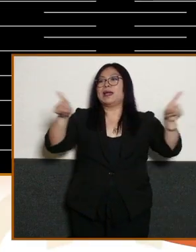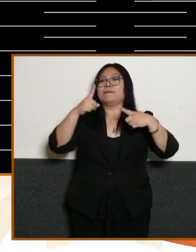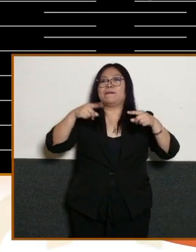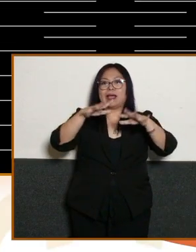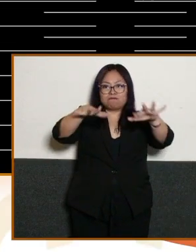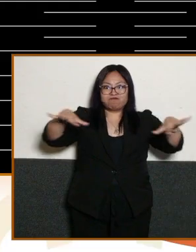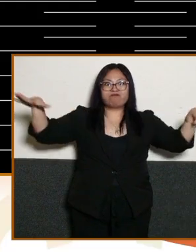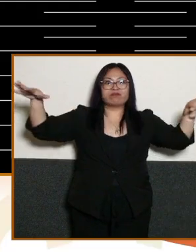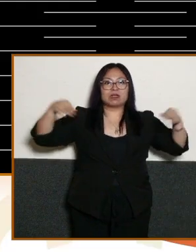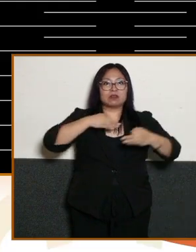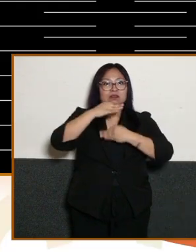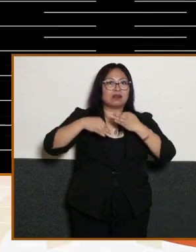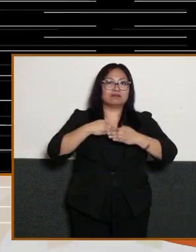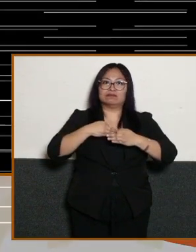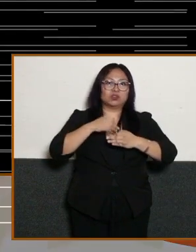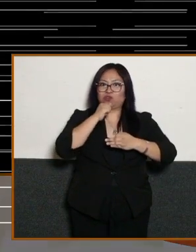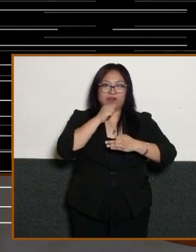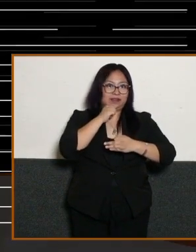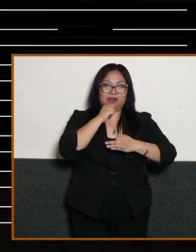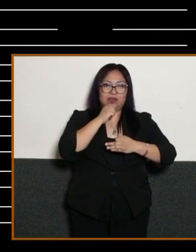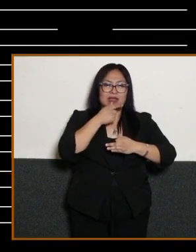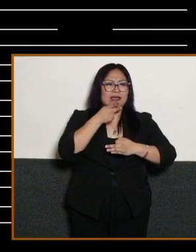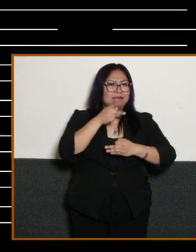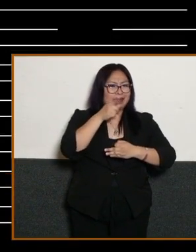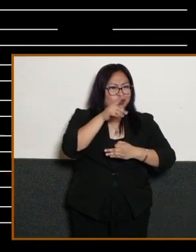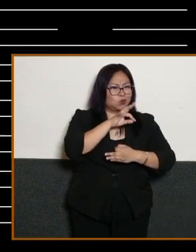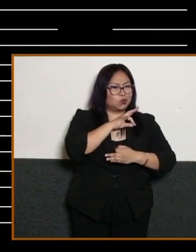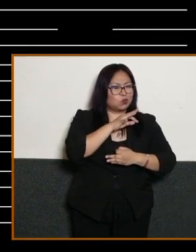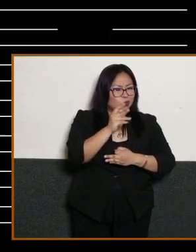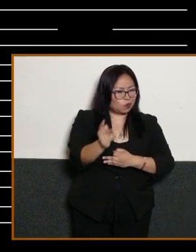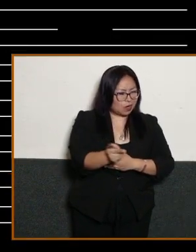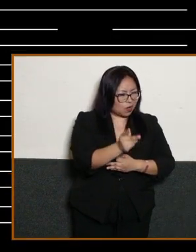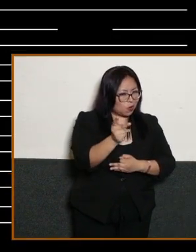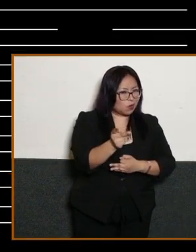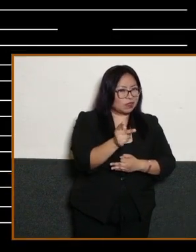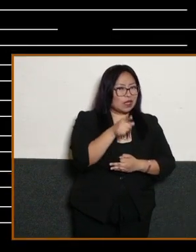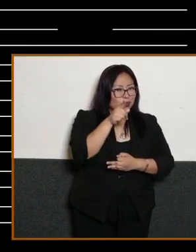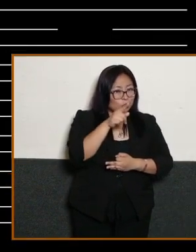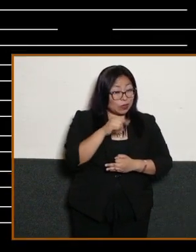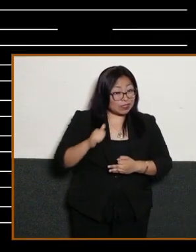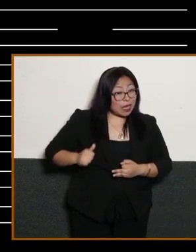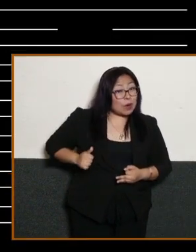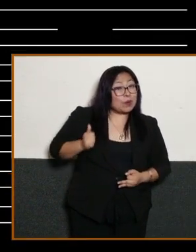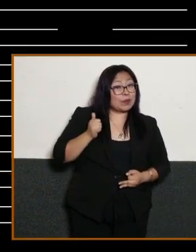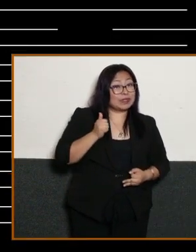Les vuelvo a preguntar, ¿ustedes creen que estamos aprovechando el potencial de AI y los humanos?